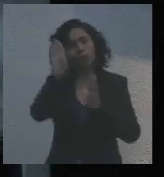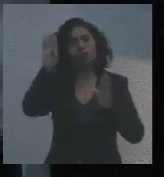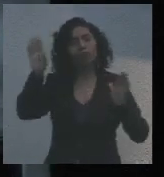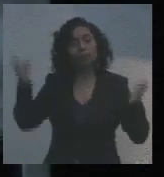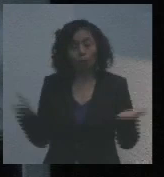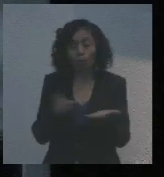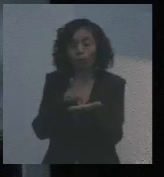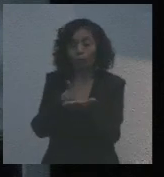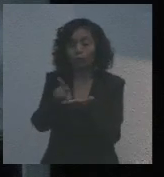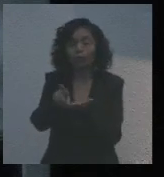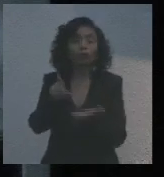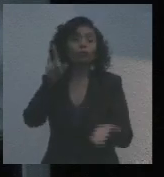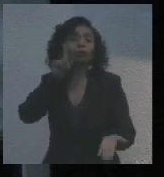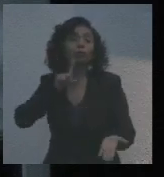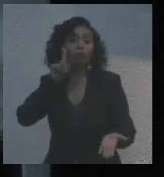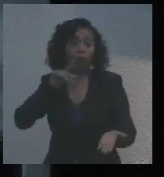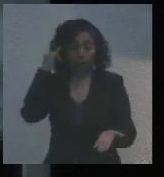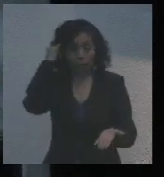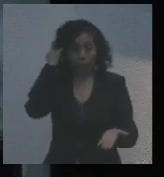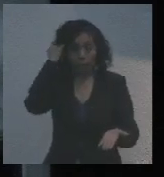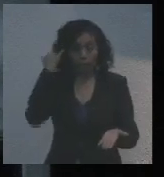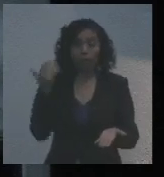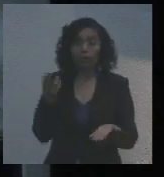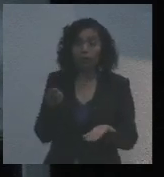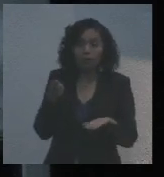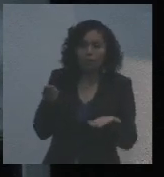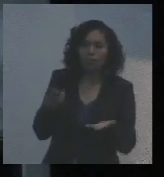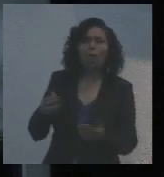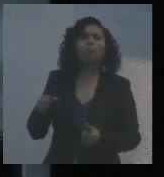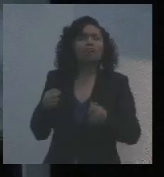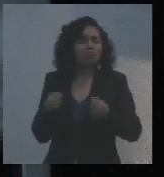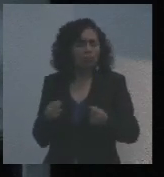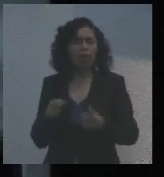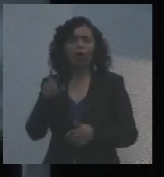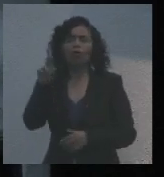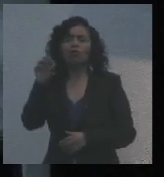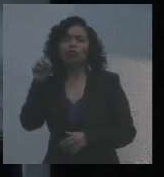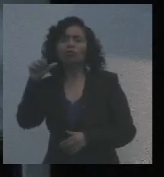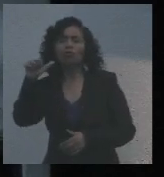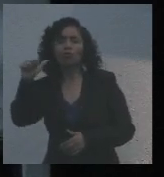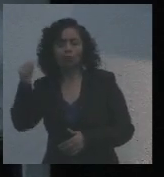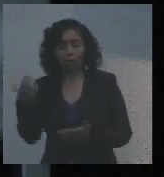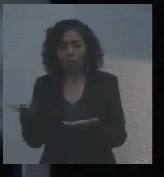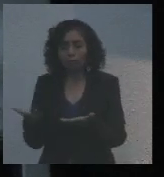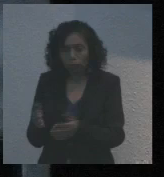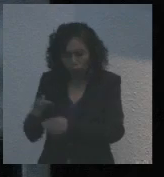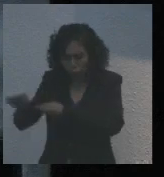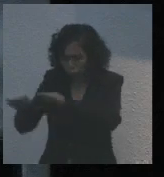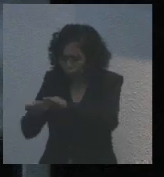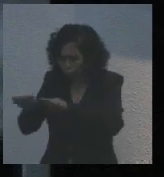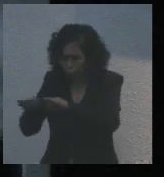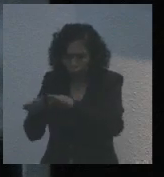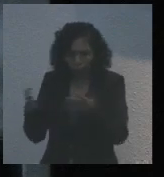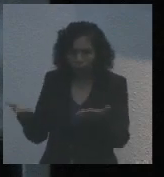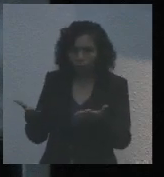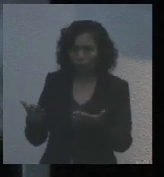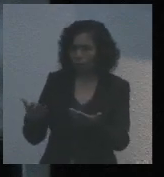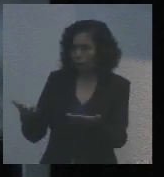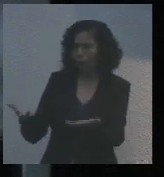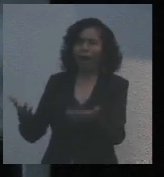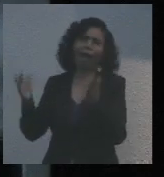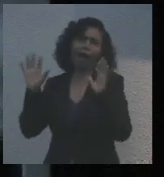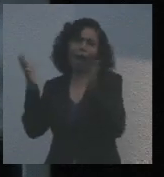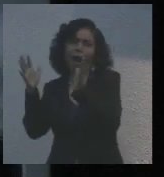de los derechos de las mujeres indígenas seguramente María no ha realizado su trabajo buscando